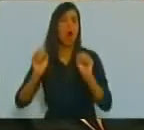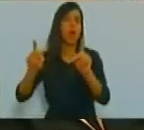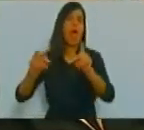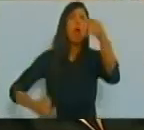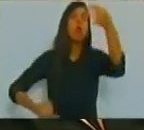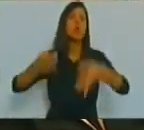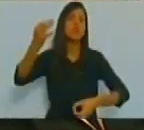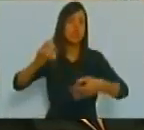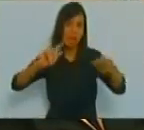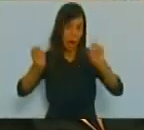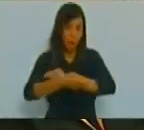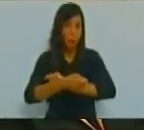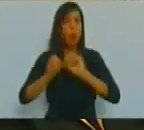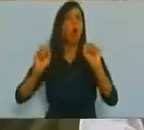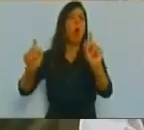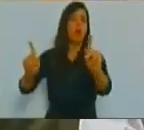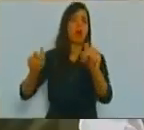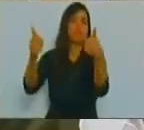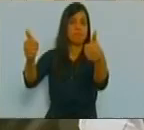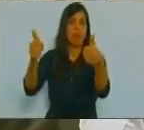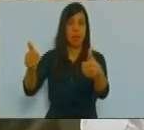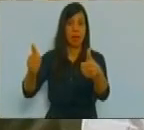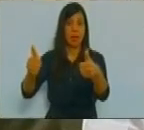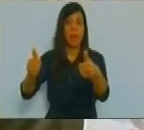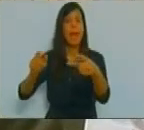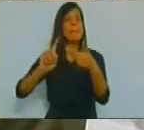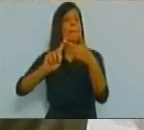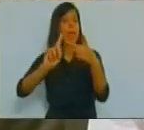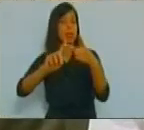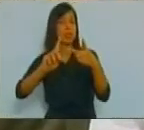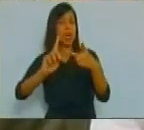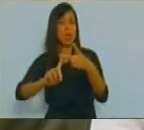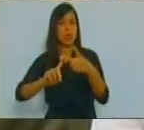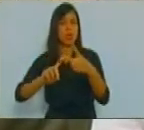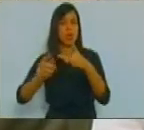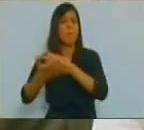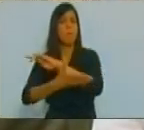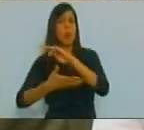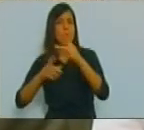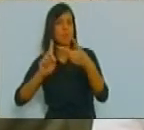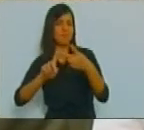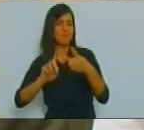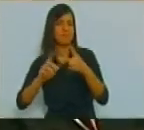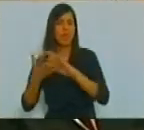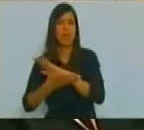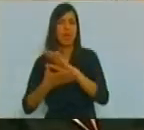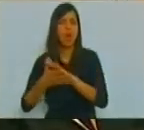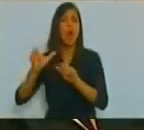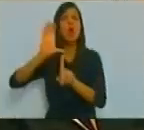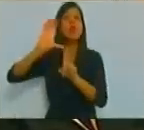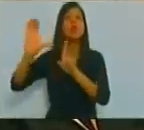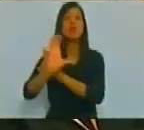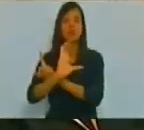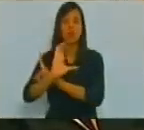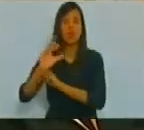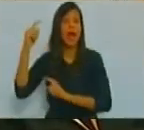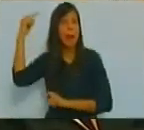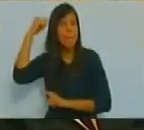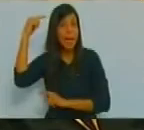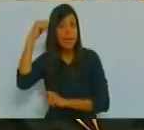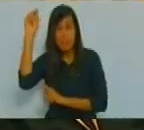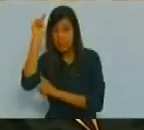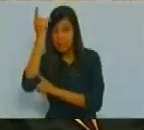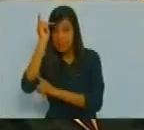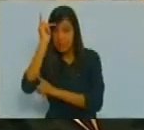justicia también hay un enemigo que está actuando con una guerra cultural una guerra psicológica